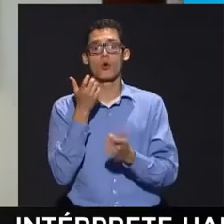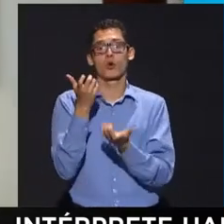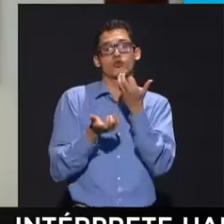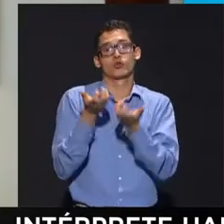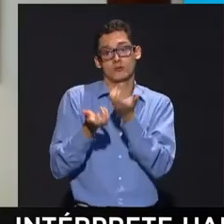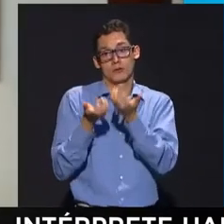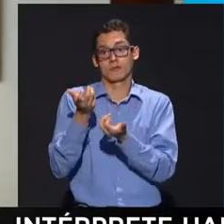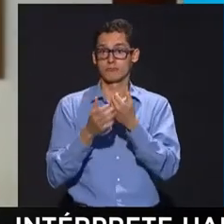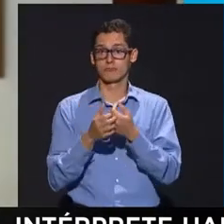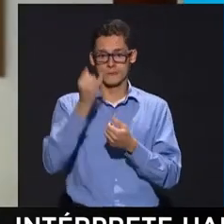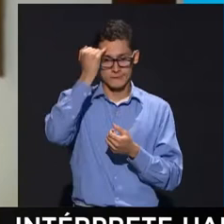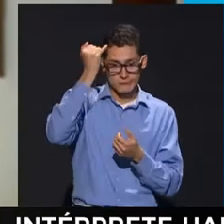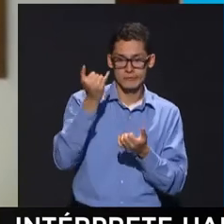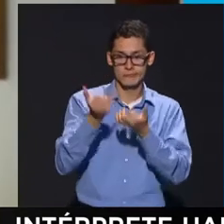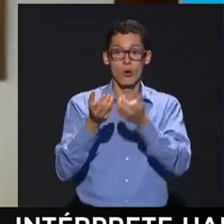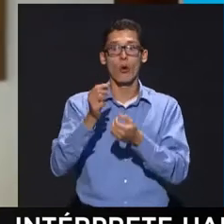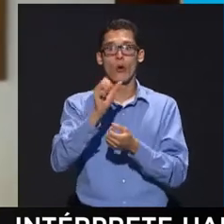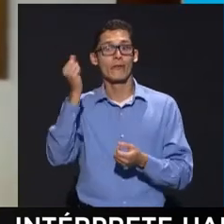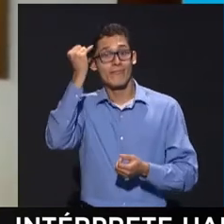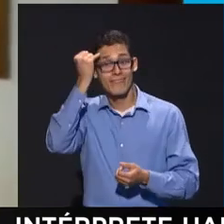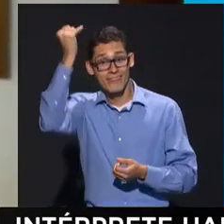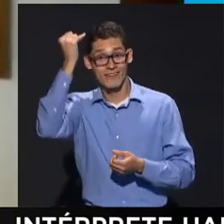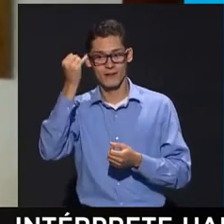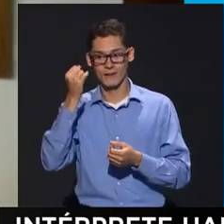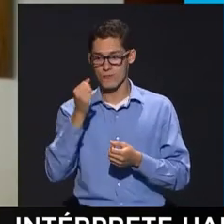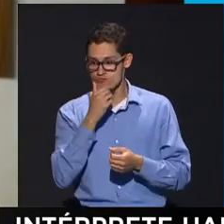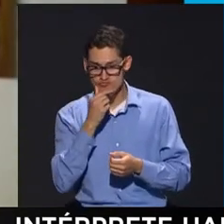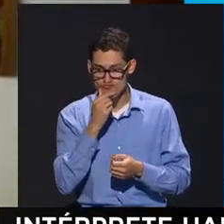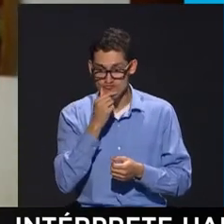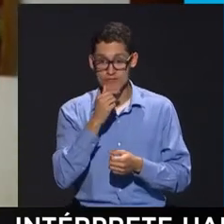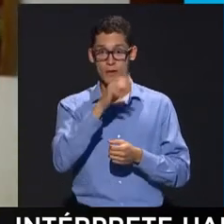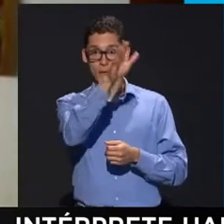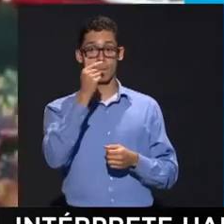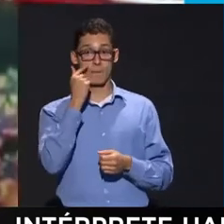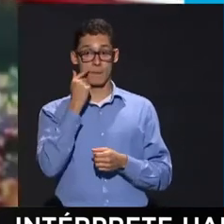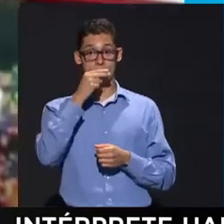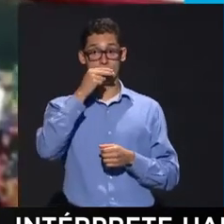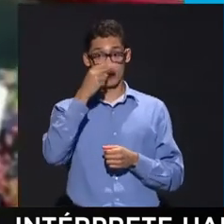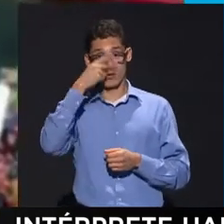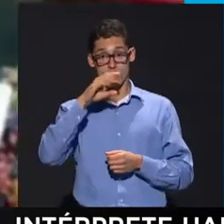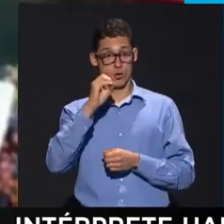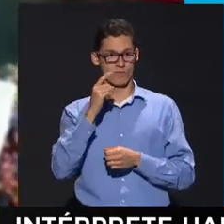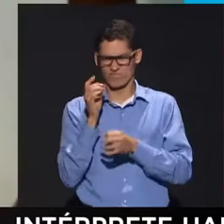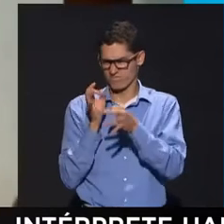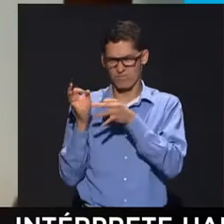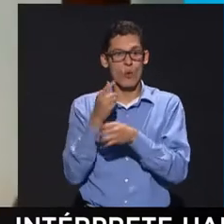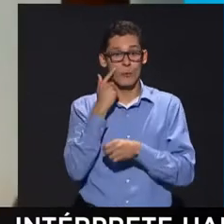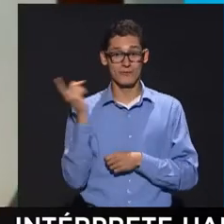Hemos tenido tiempo también para hacer inventos, para enseñarle a Emanuel a multiplicar.